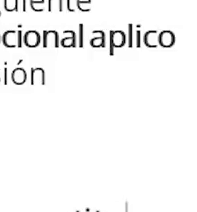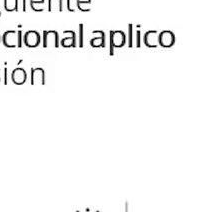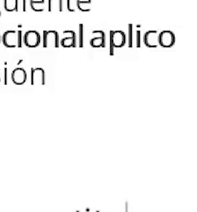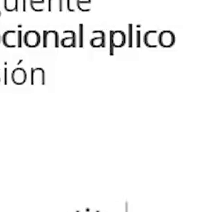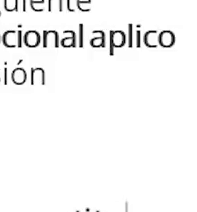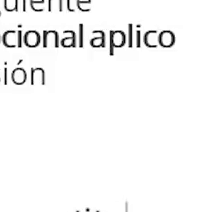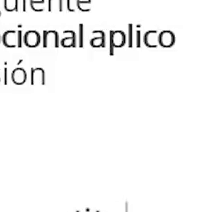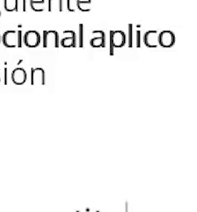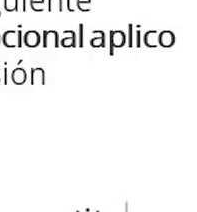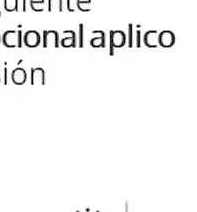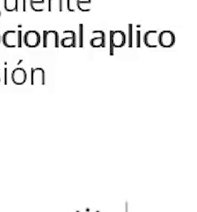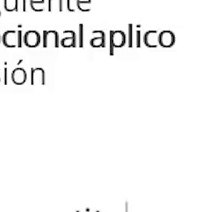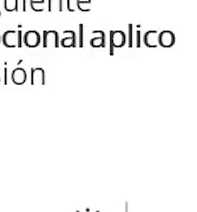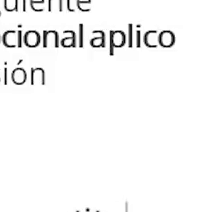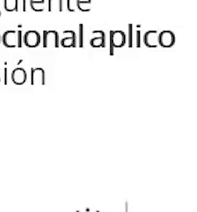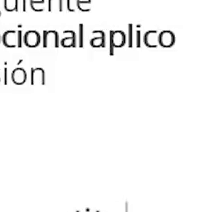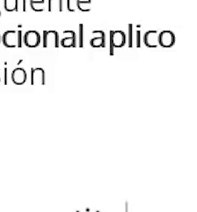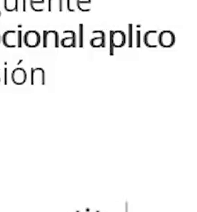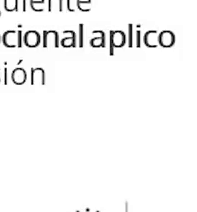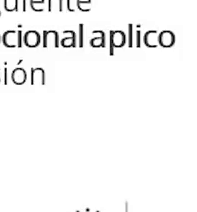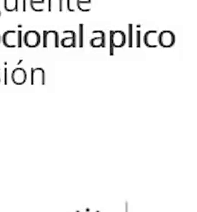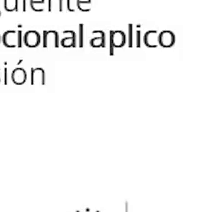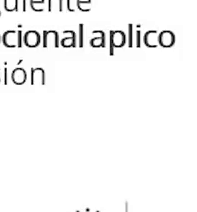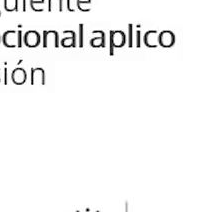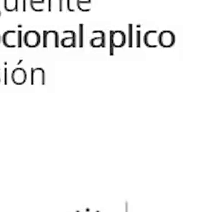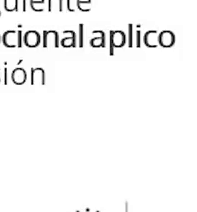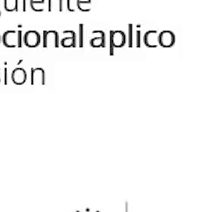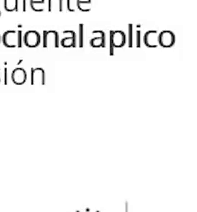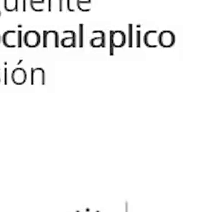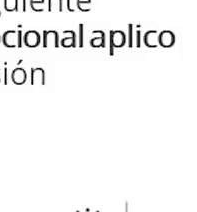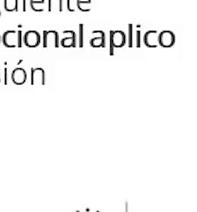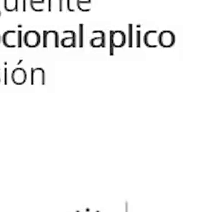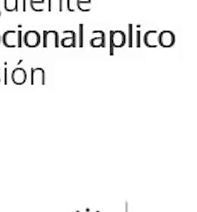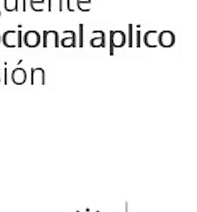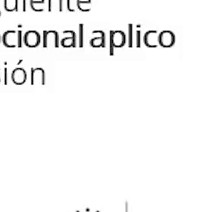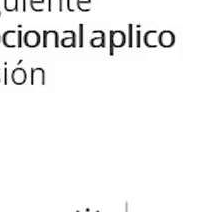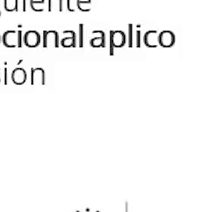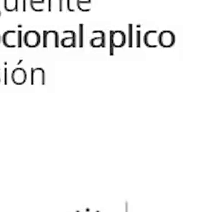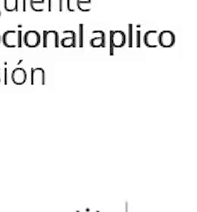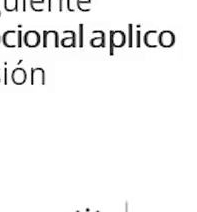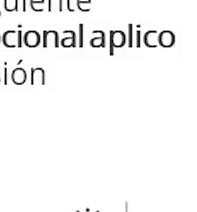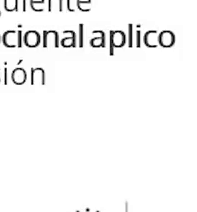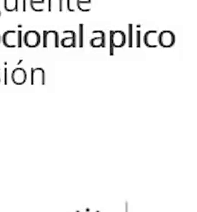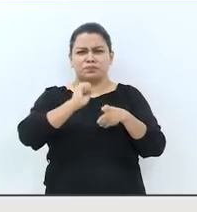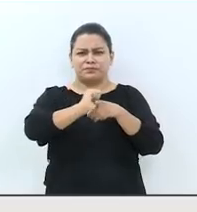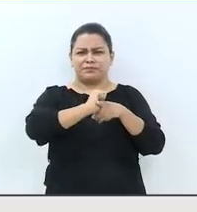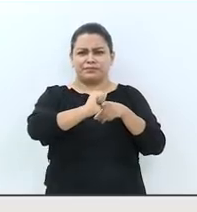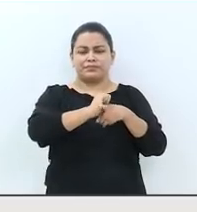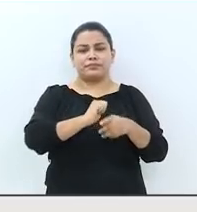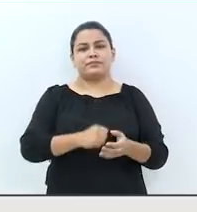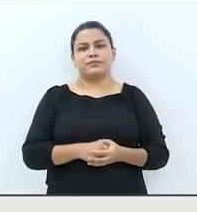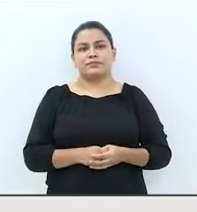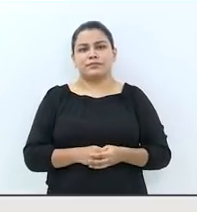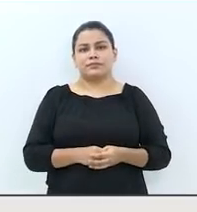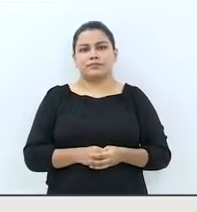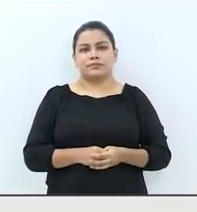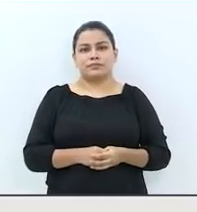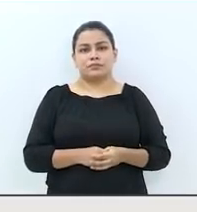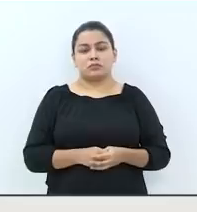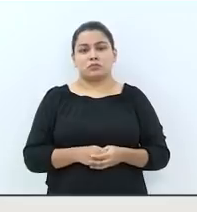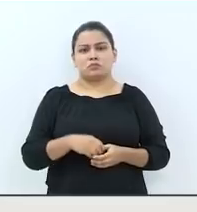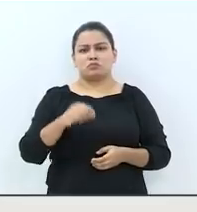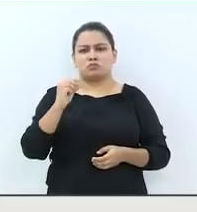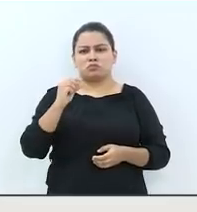y ejercitando la educomunicación, es decir, vamos a tener un espacio para practicar. Así es, vamos a tener